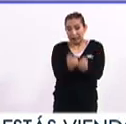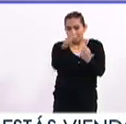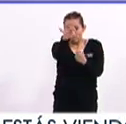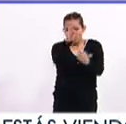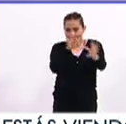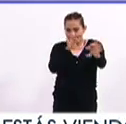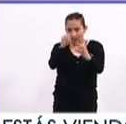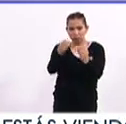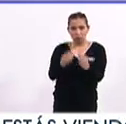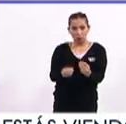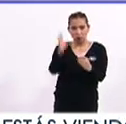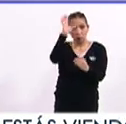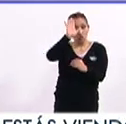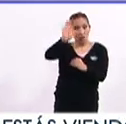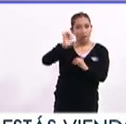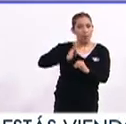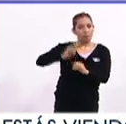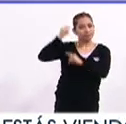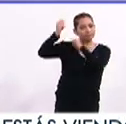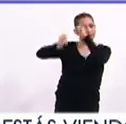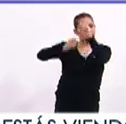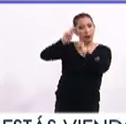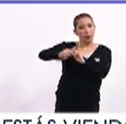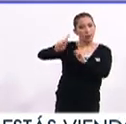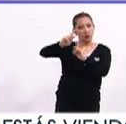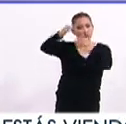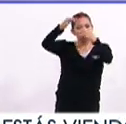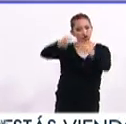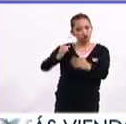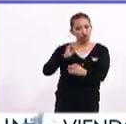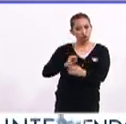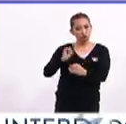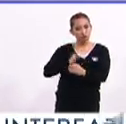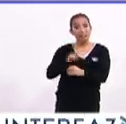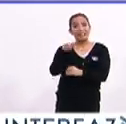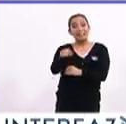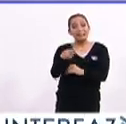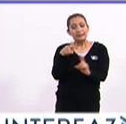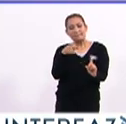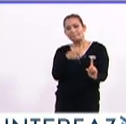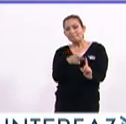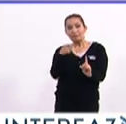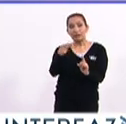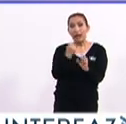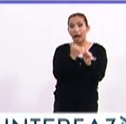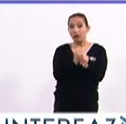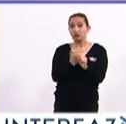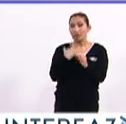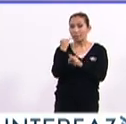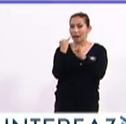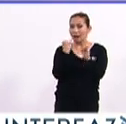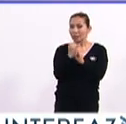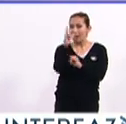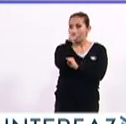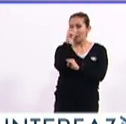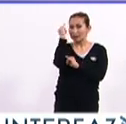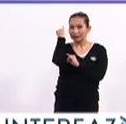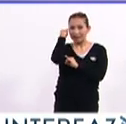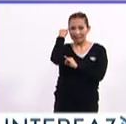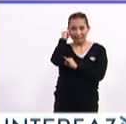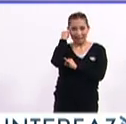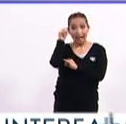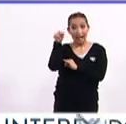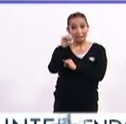rescatando mucho la cultura tradicional de los pueblos originarios. Y este punto del Año Internacional de las Lenguas